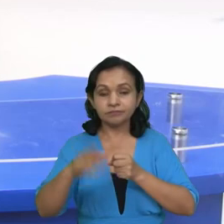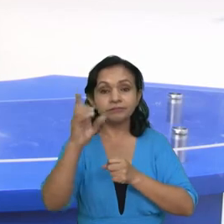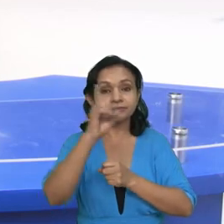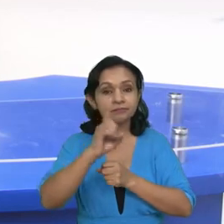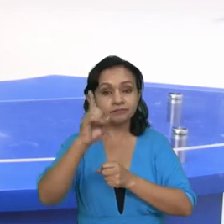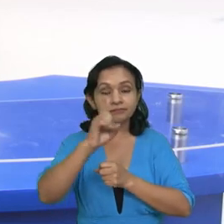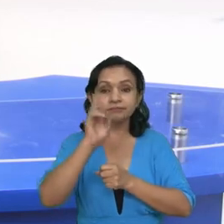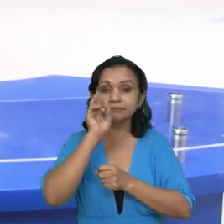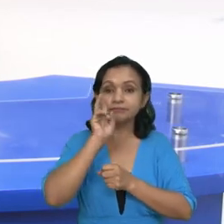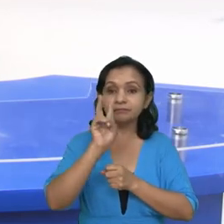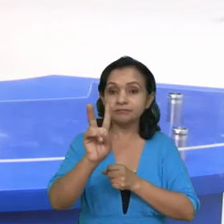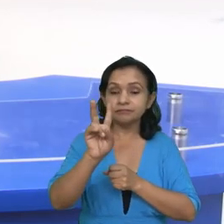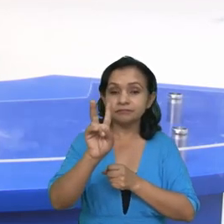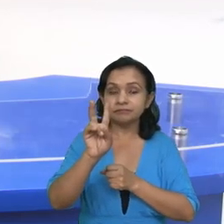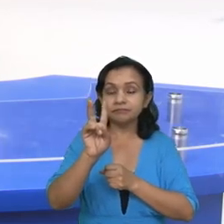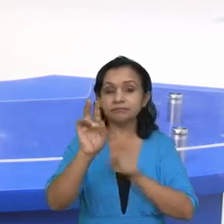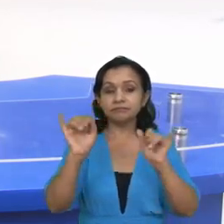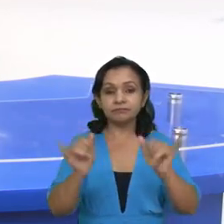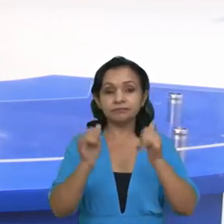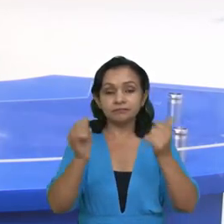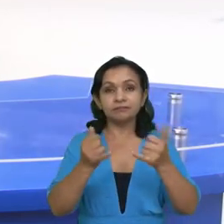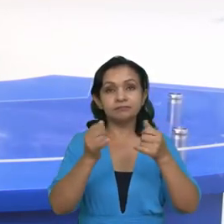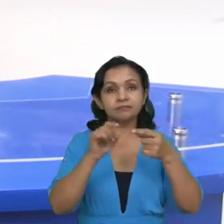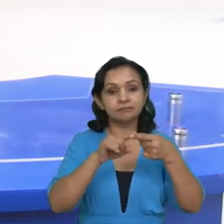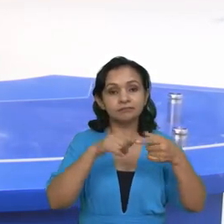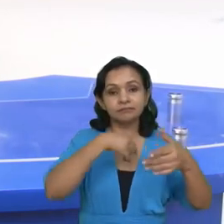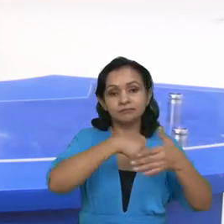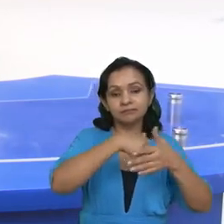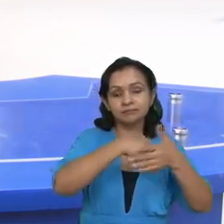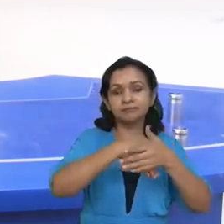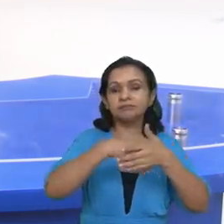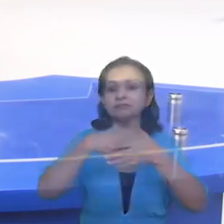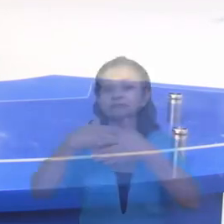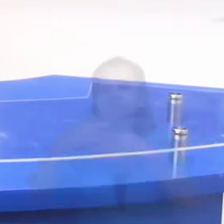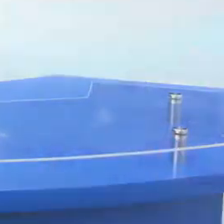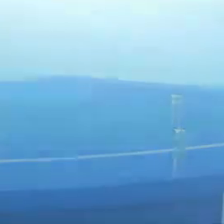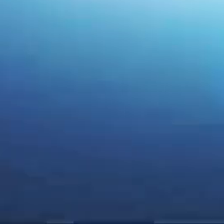para disfrutar del partido clásico real madrid-barcelona veamos